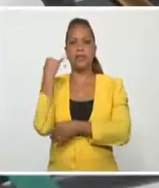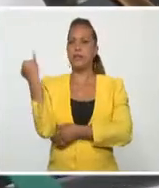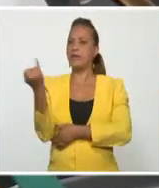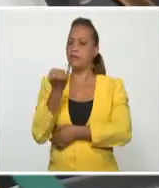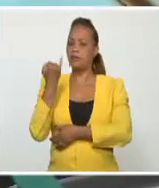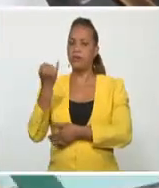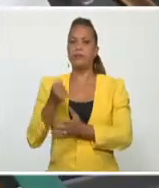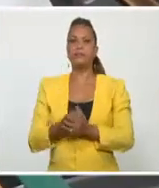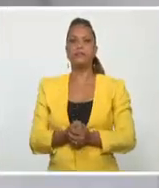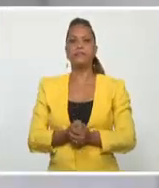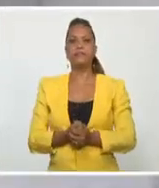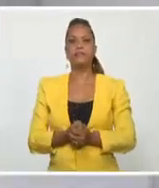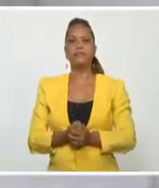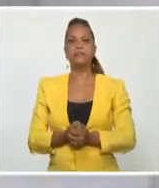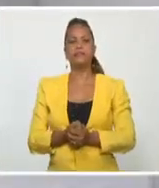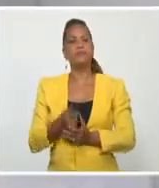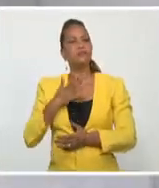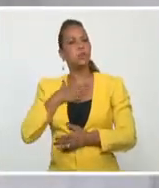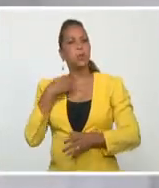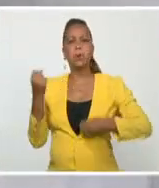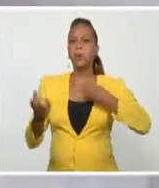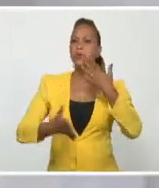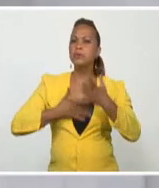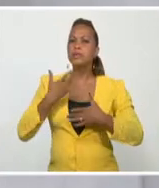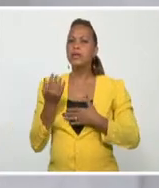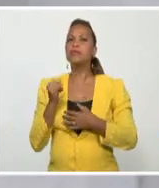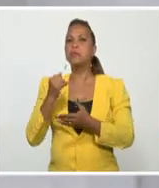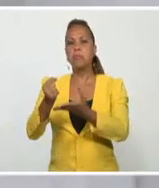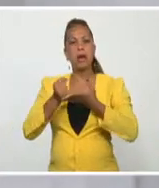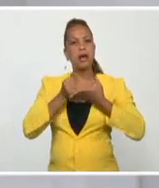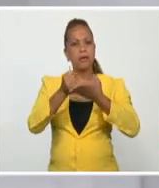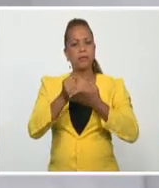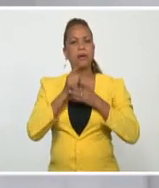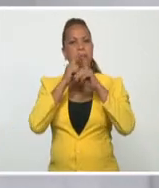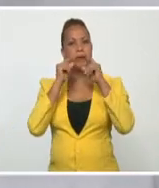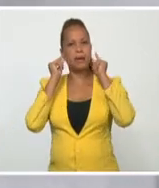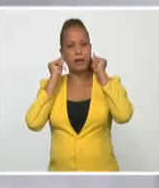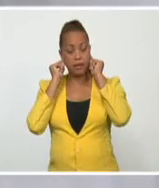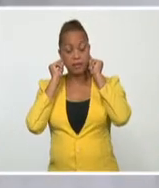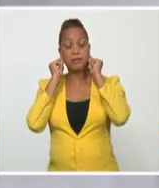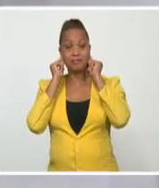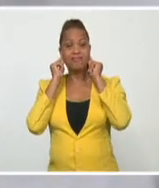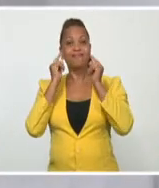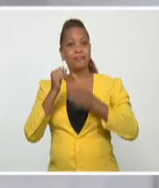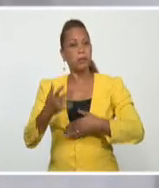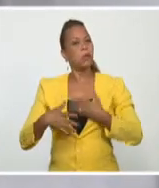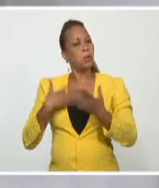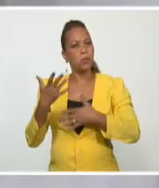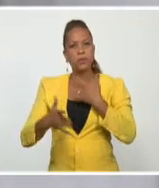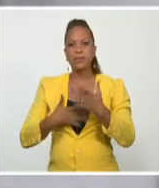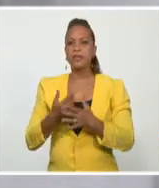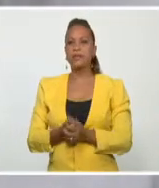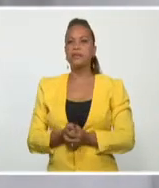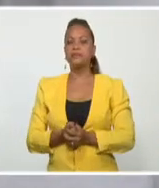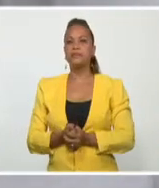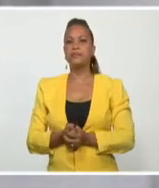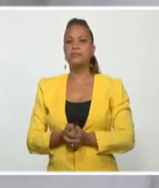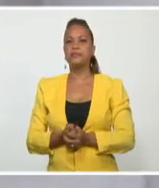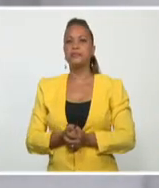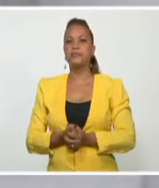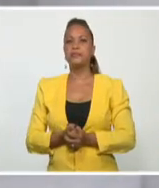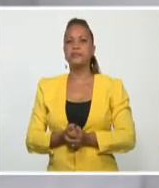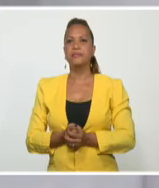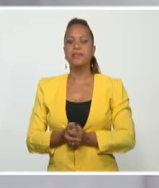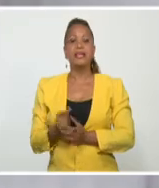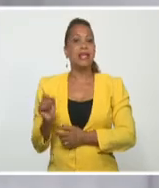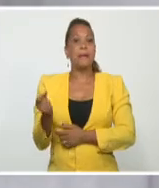Me siento muy satisfecho de haber traído esas líneas de producción de mascarilla quirúrgica e higiénica al país, que son las primeras